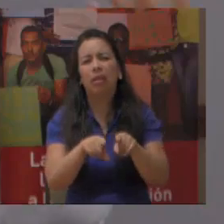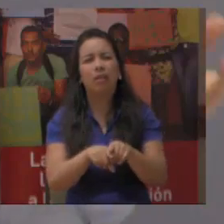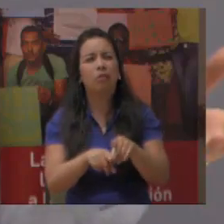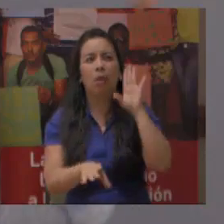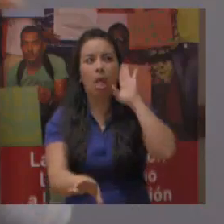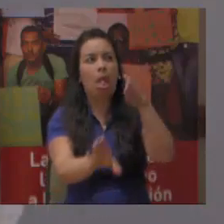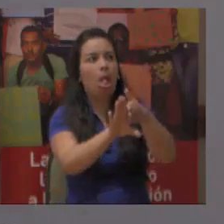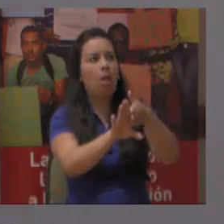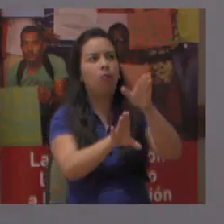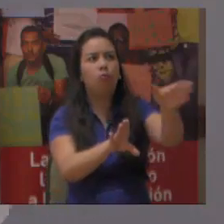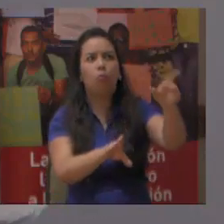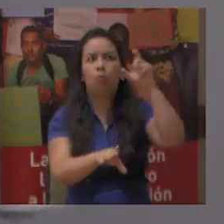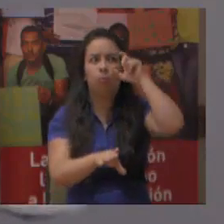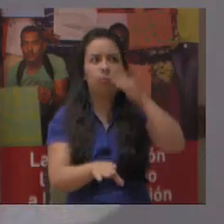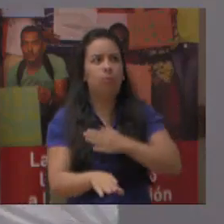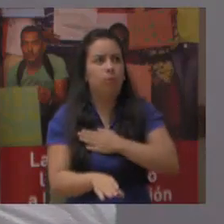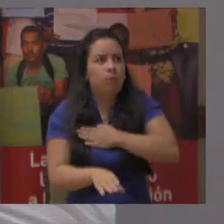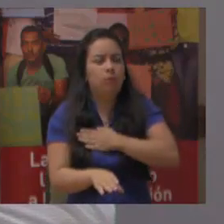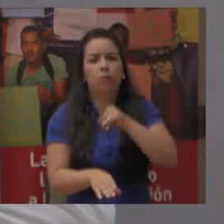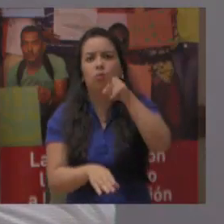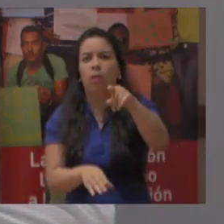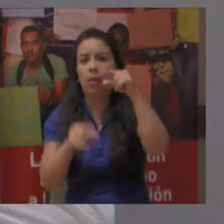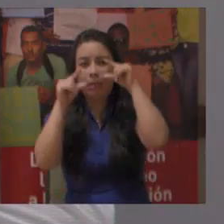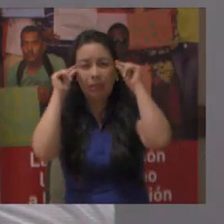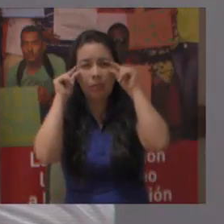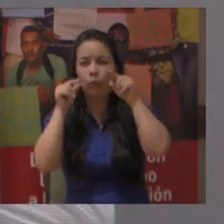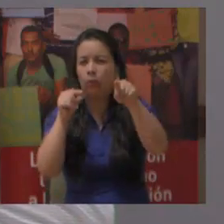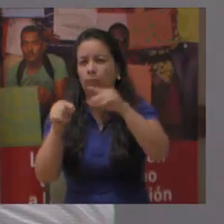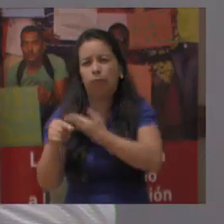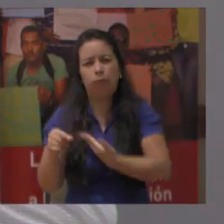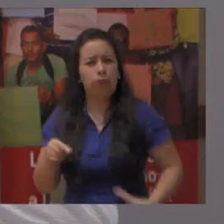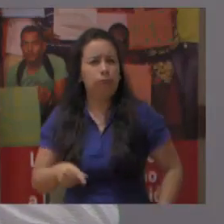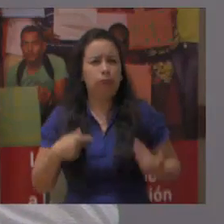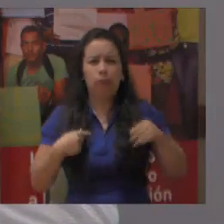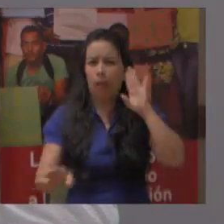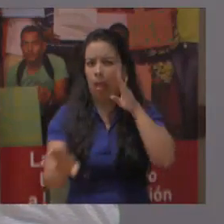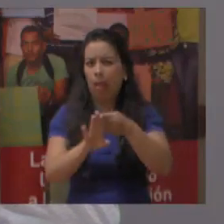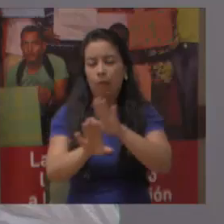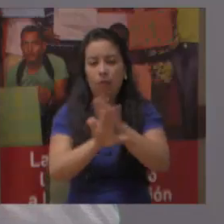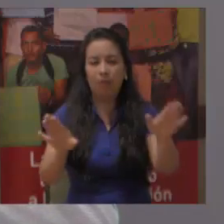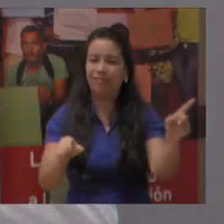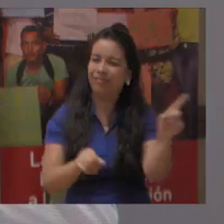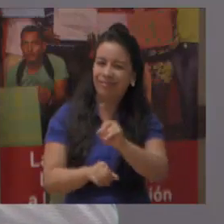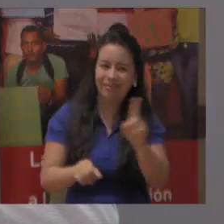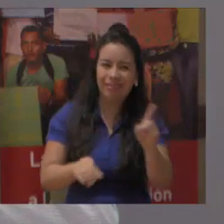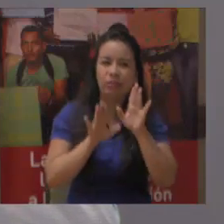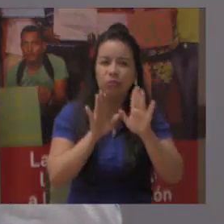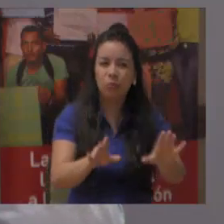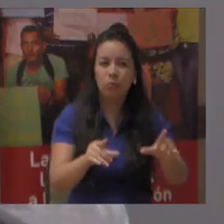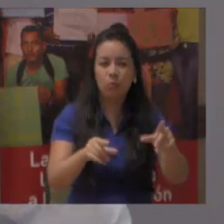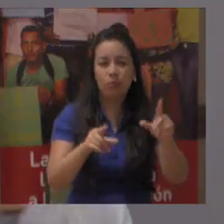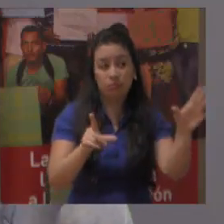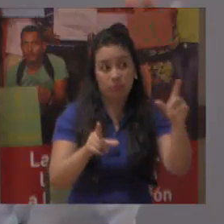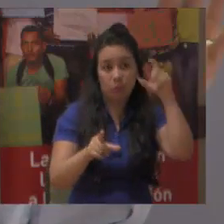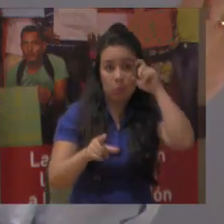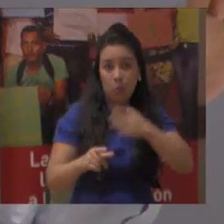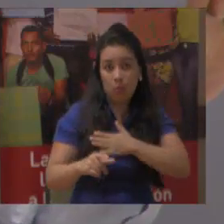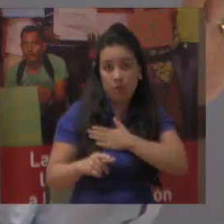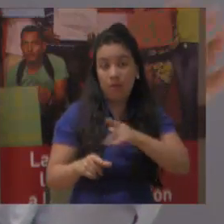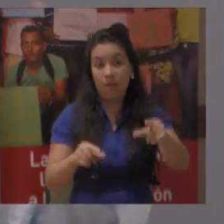del presidente Uribe o del presidente Santos. El presidente Uribe y el presidente Santos van a